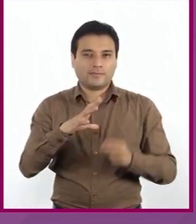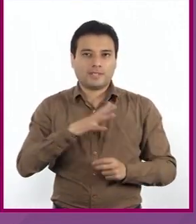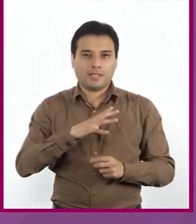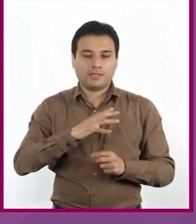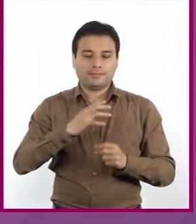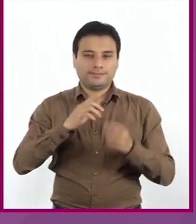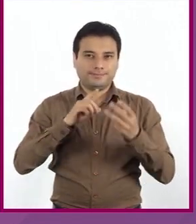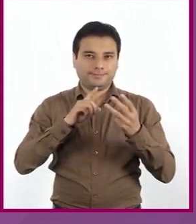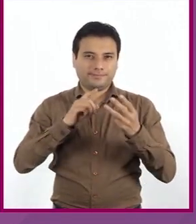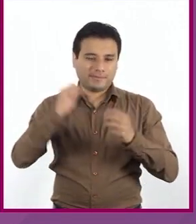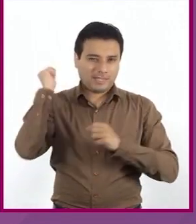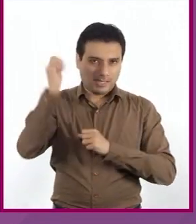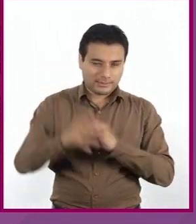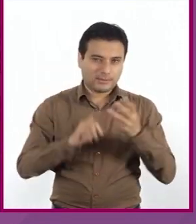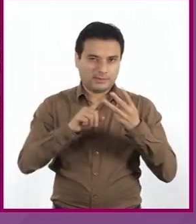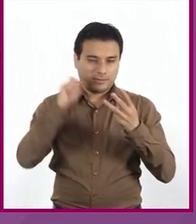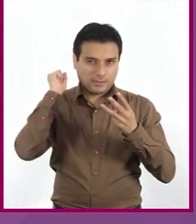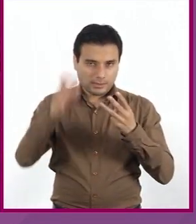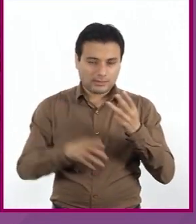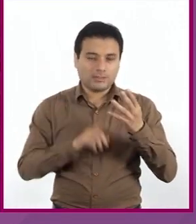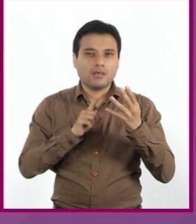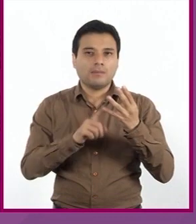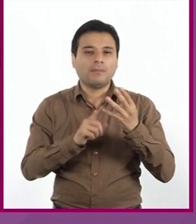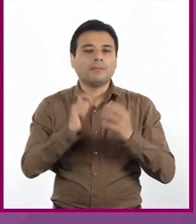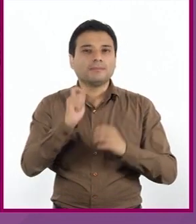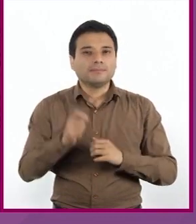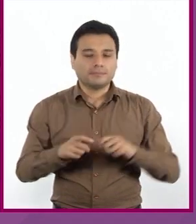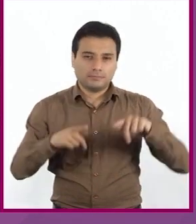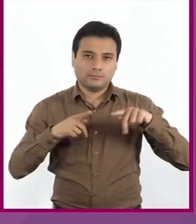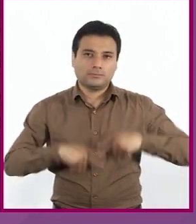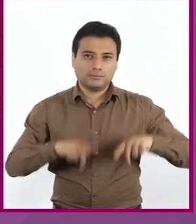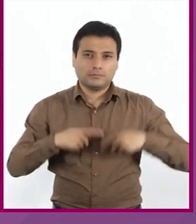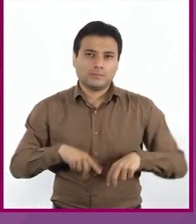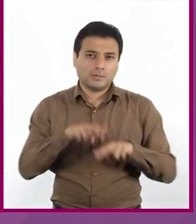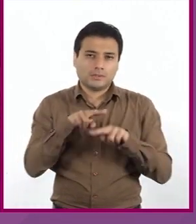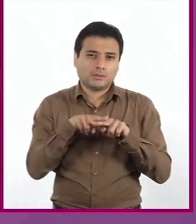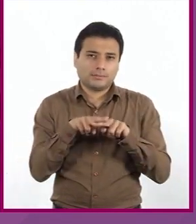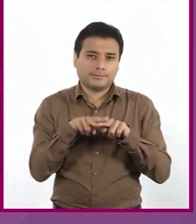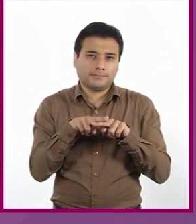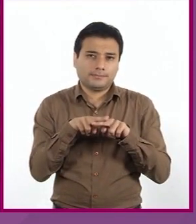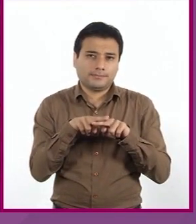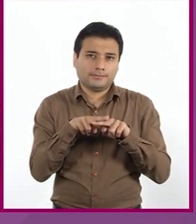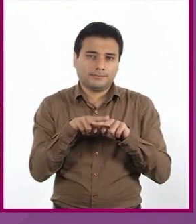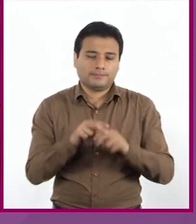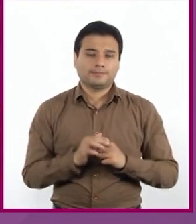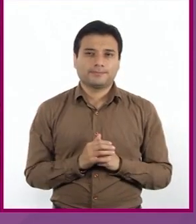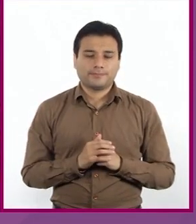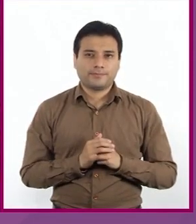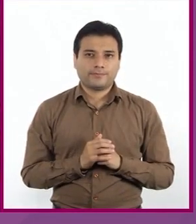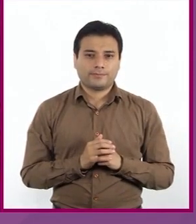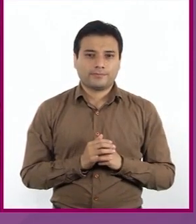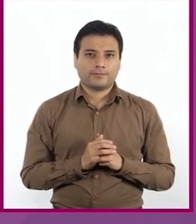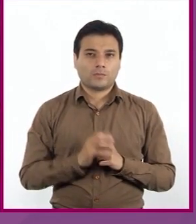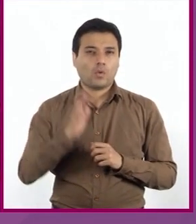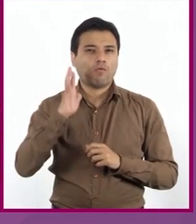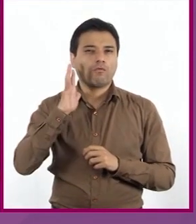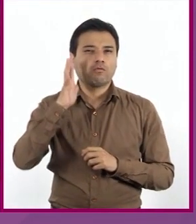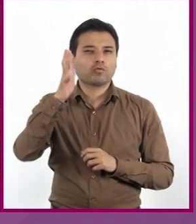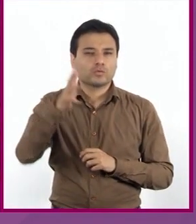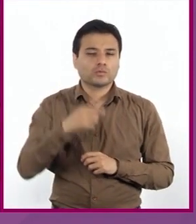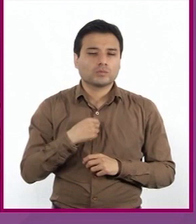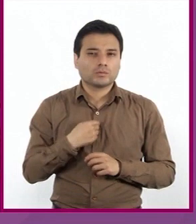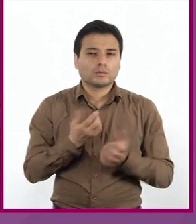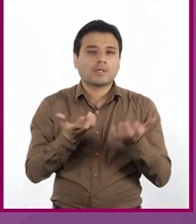en sus manos que miran al poniente, y el último sentado recargado sobre su yelmo. En un futuro lo que vamos a hacer con